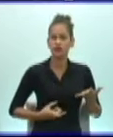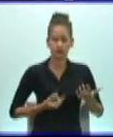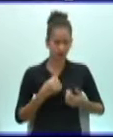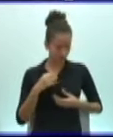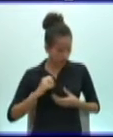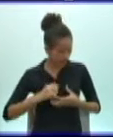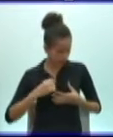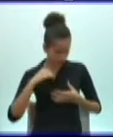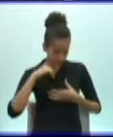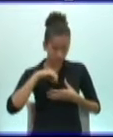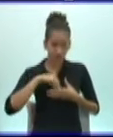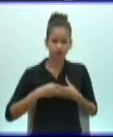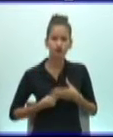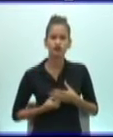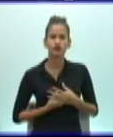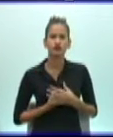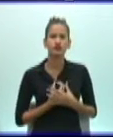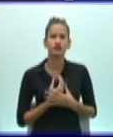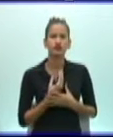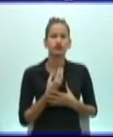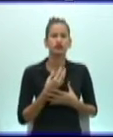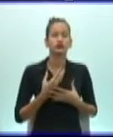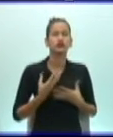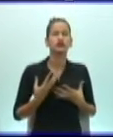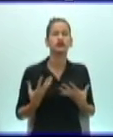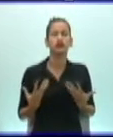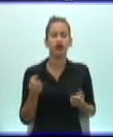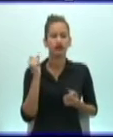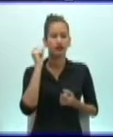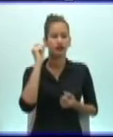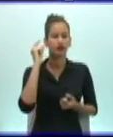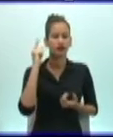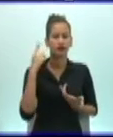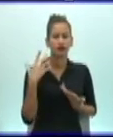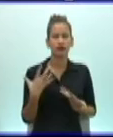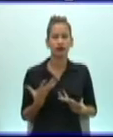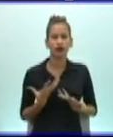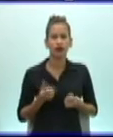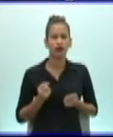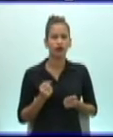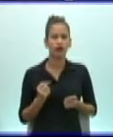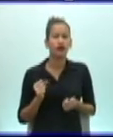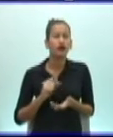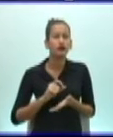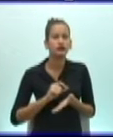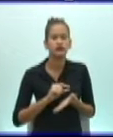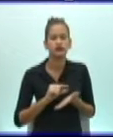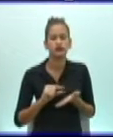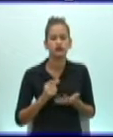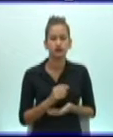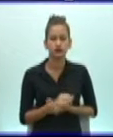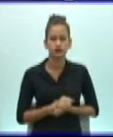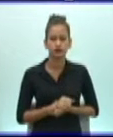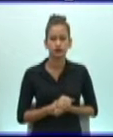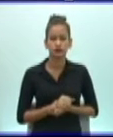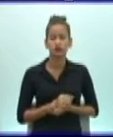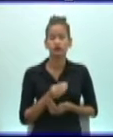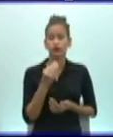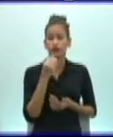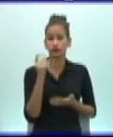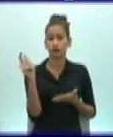propias entrañas, y como agua fresca alimenta y da vida. Pueden copiar